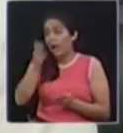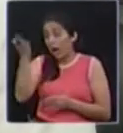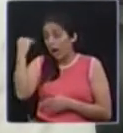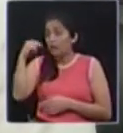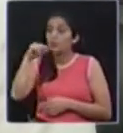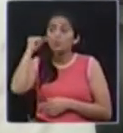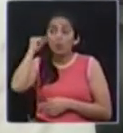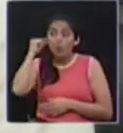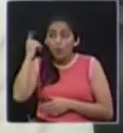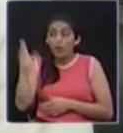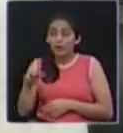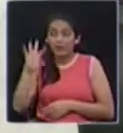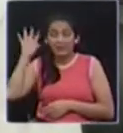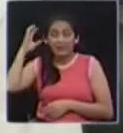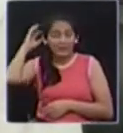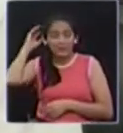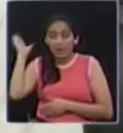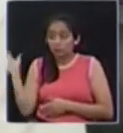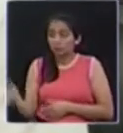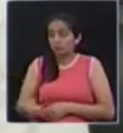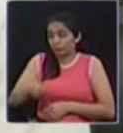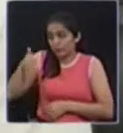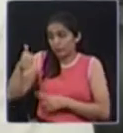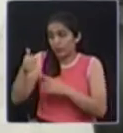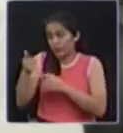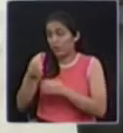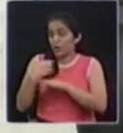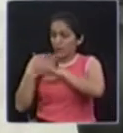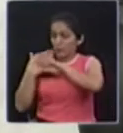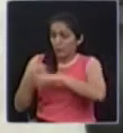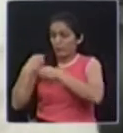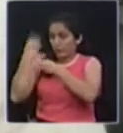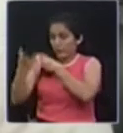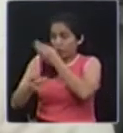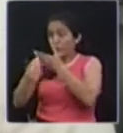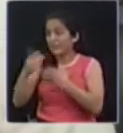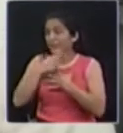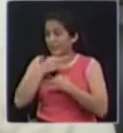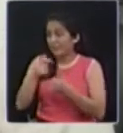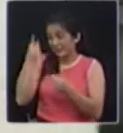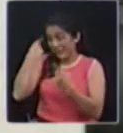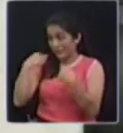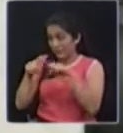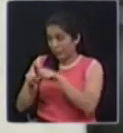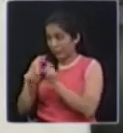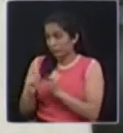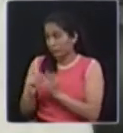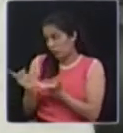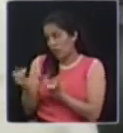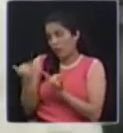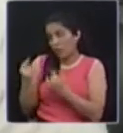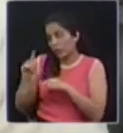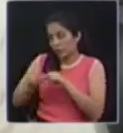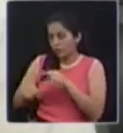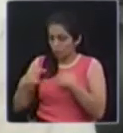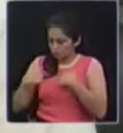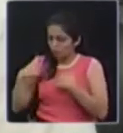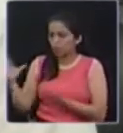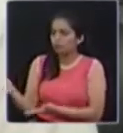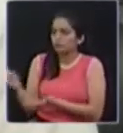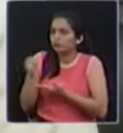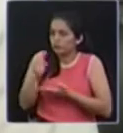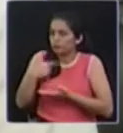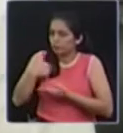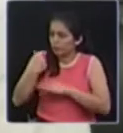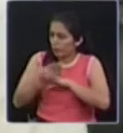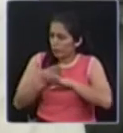propuestas que a ustedes les entusiasmaron, que a ustedes lo unificaron alrededor de ellas y que yo las voy a acoger y tratar de esa